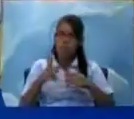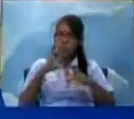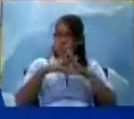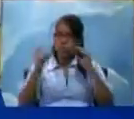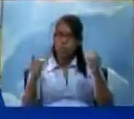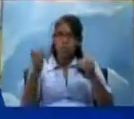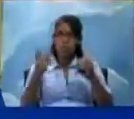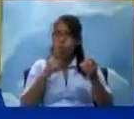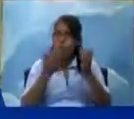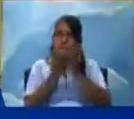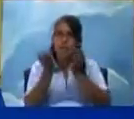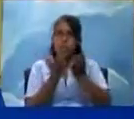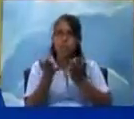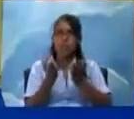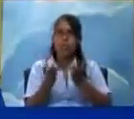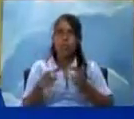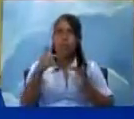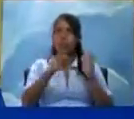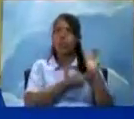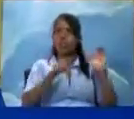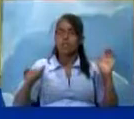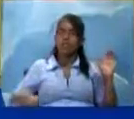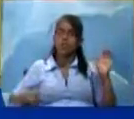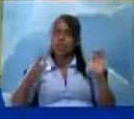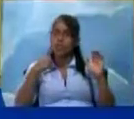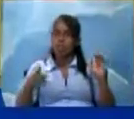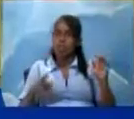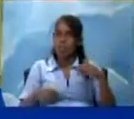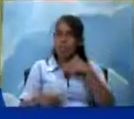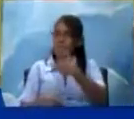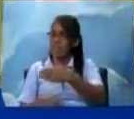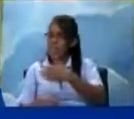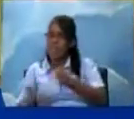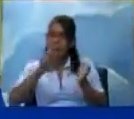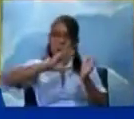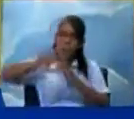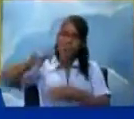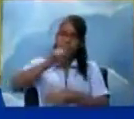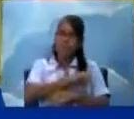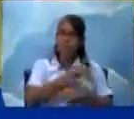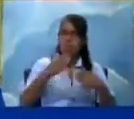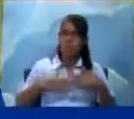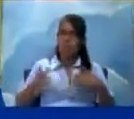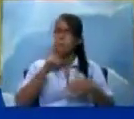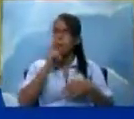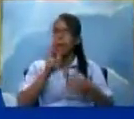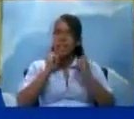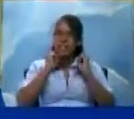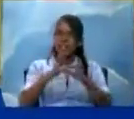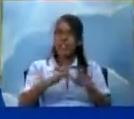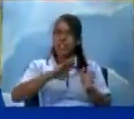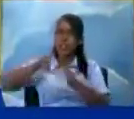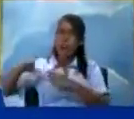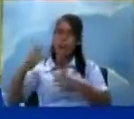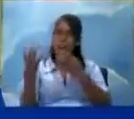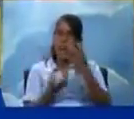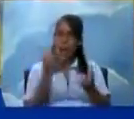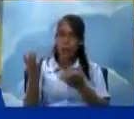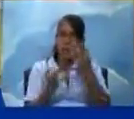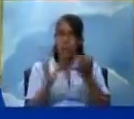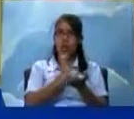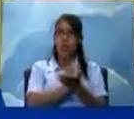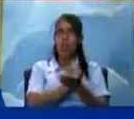un shock cuando el Señor le diga a los de la izquierda: apartaos de mí, malditos, al lago de